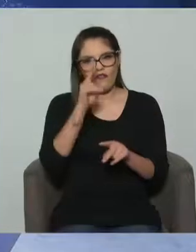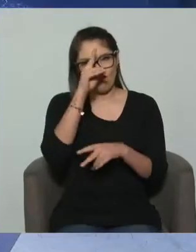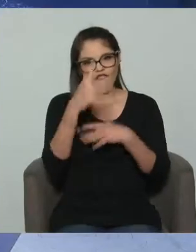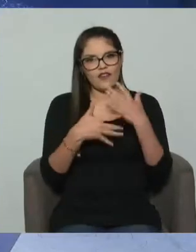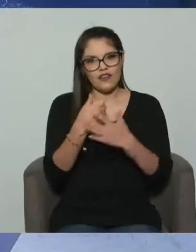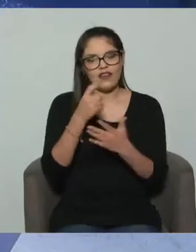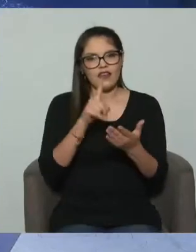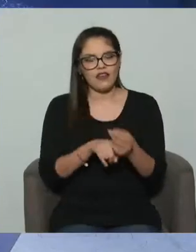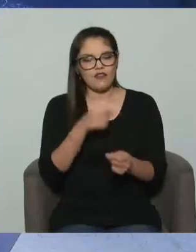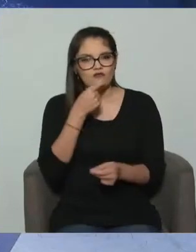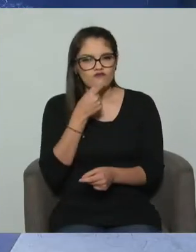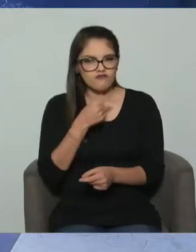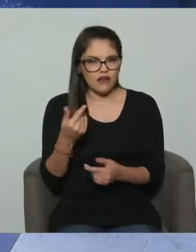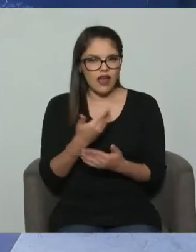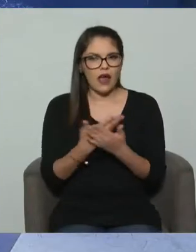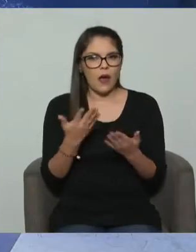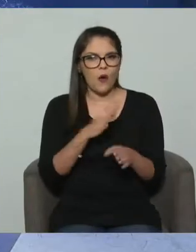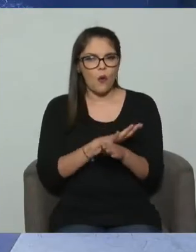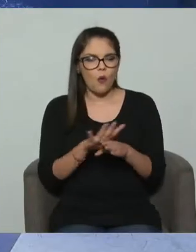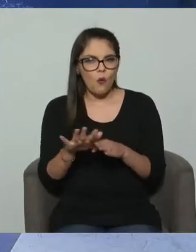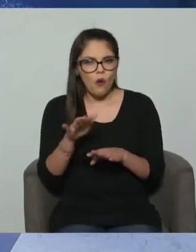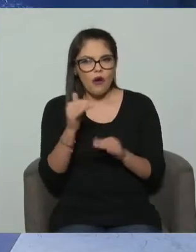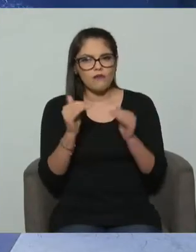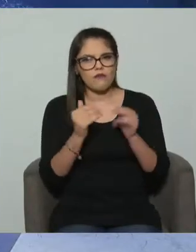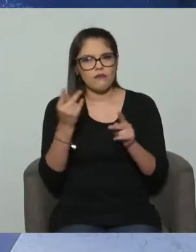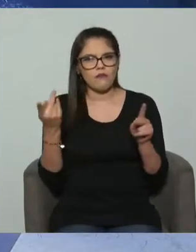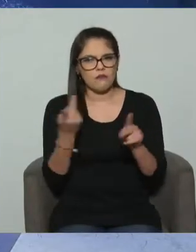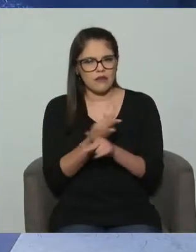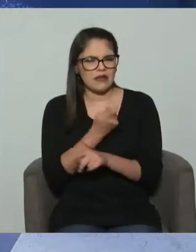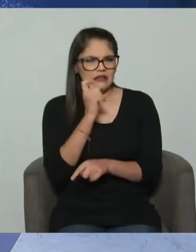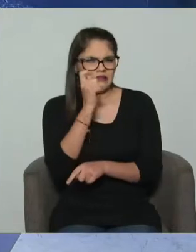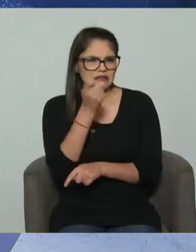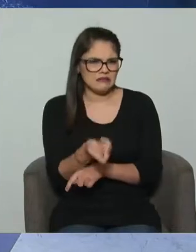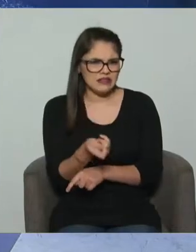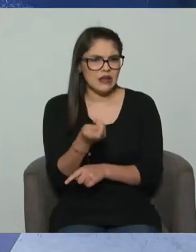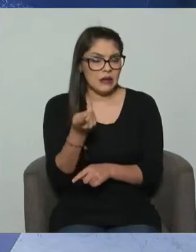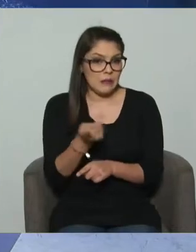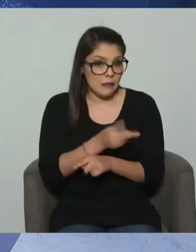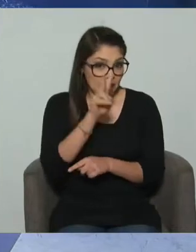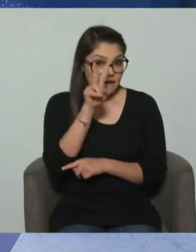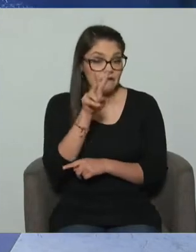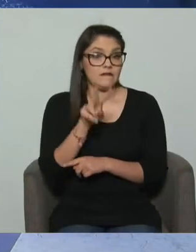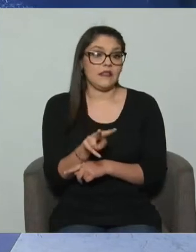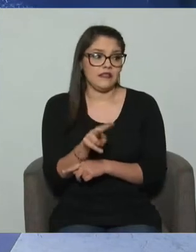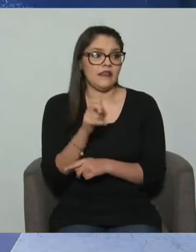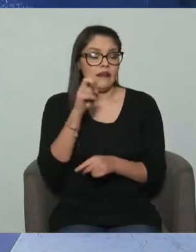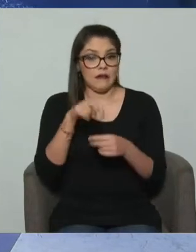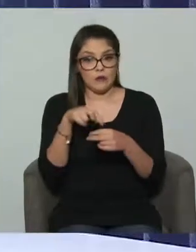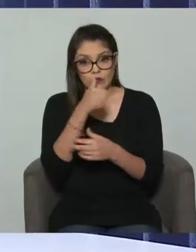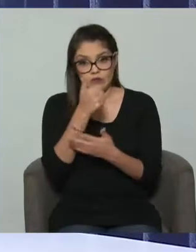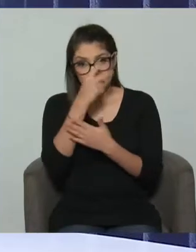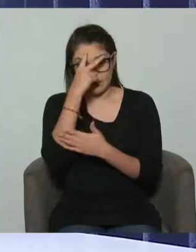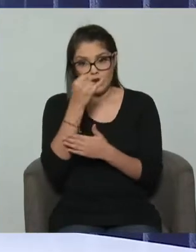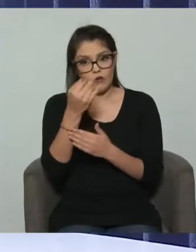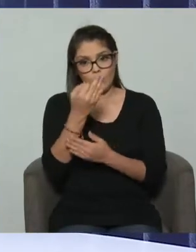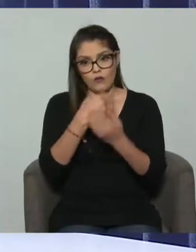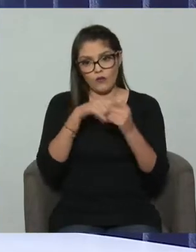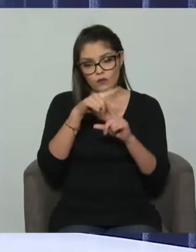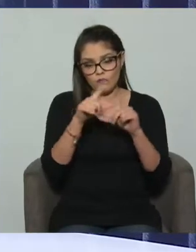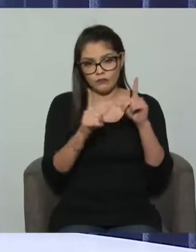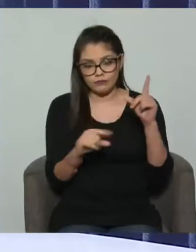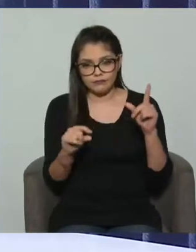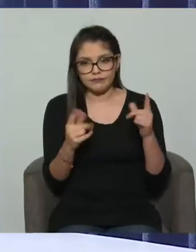del balance que ha hecho esta organización sobre lo que ocurre, cuál es la situación real en la Ciudad de México y en todo México, ¿no? ¿Qué